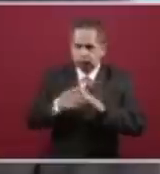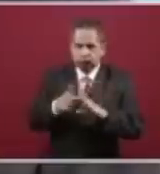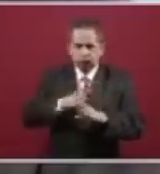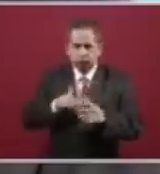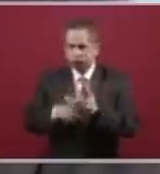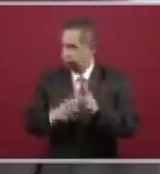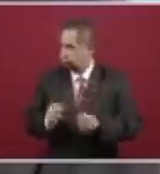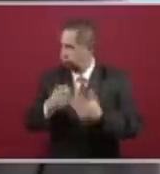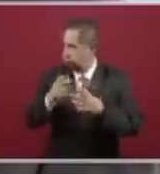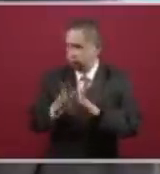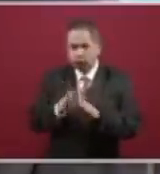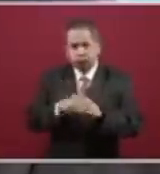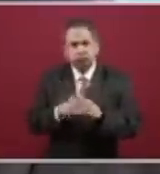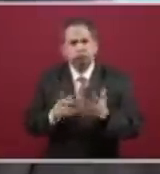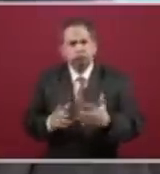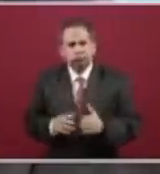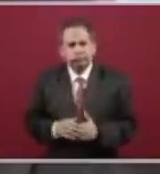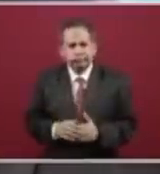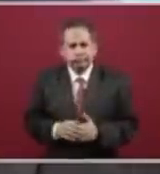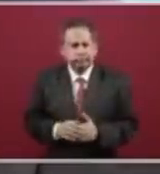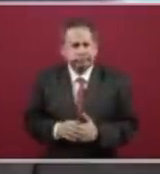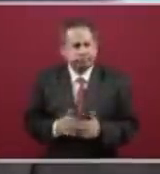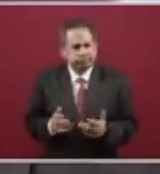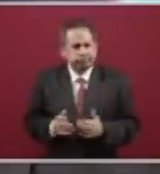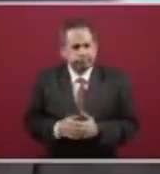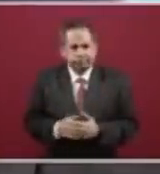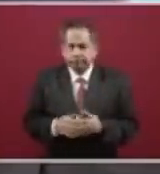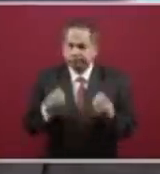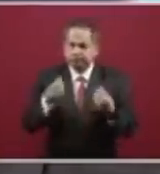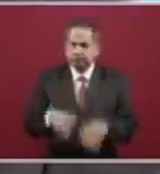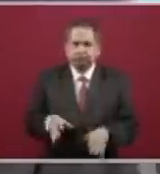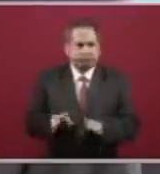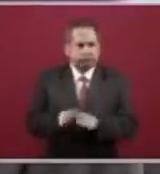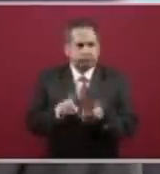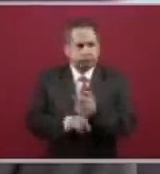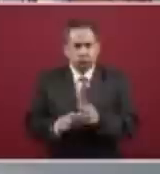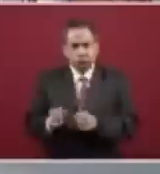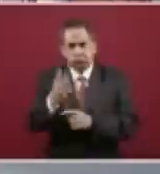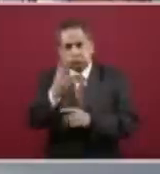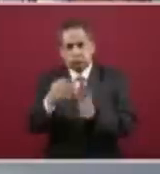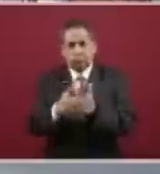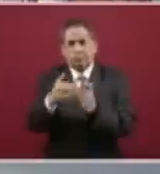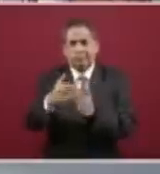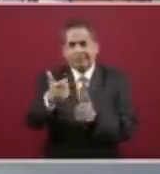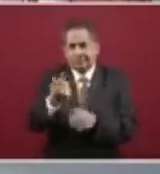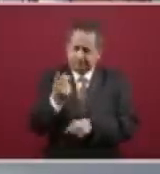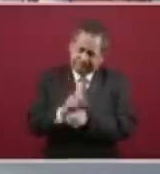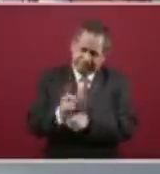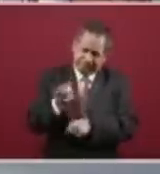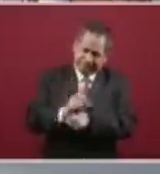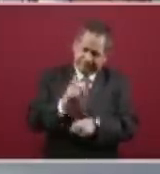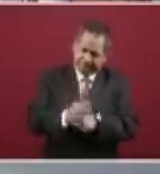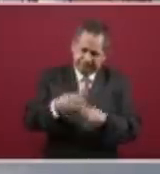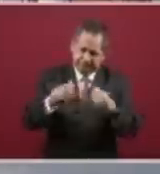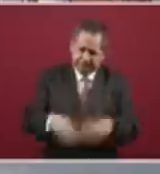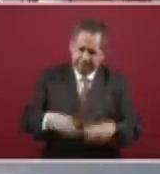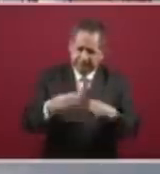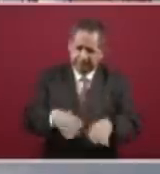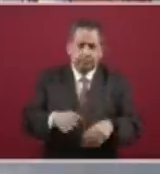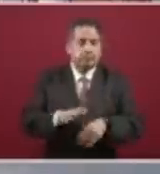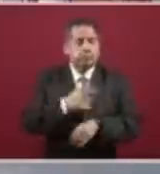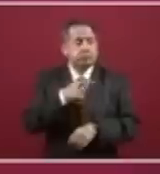un una pérdida del orden de 4 millones de empresas al día por la toma de